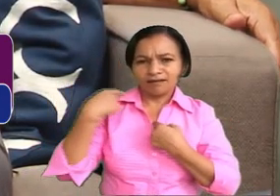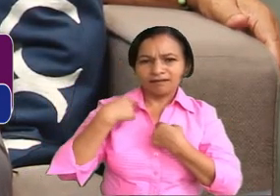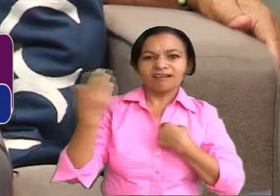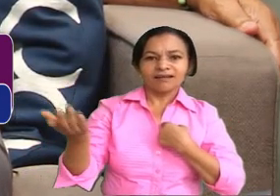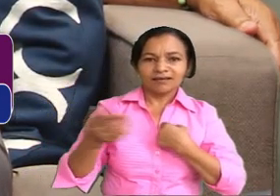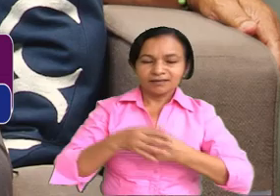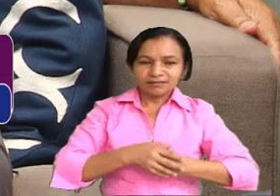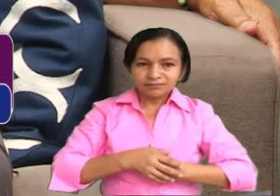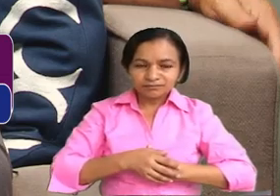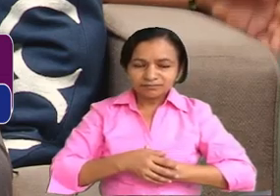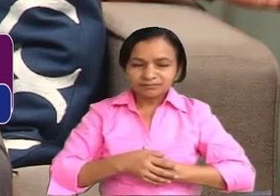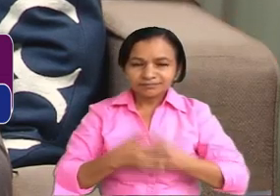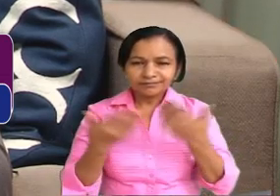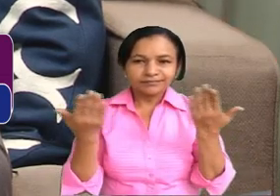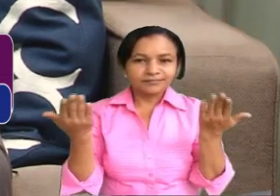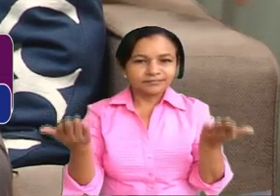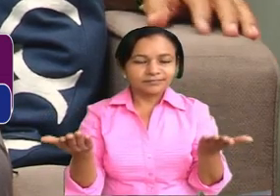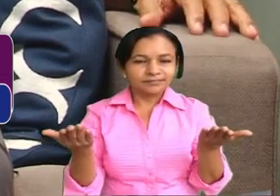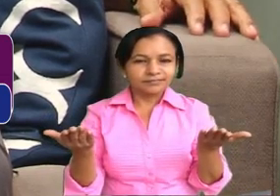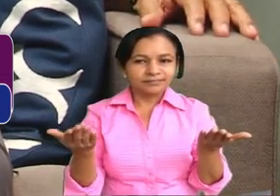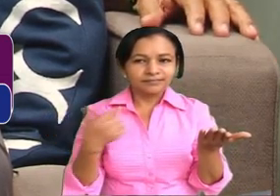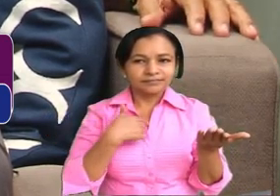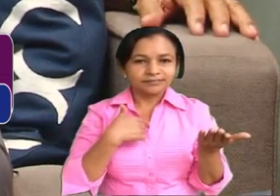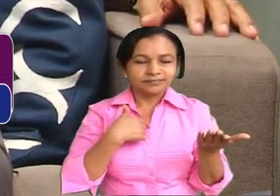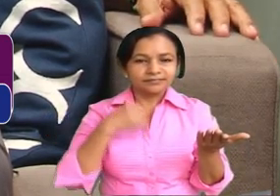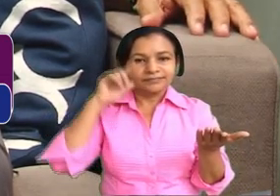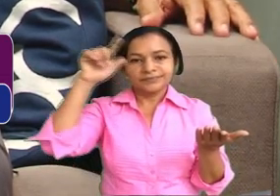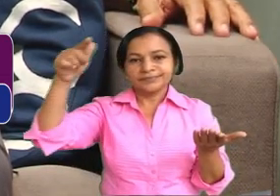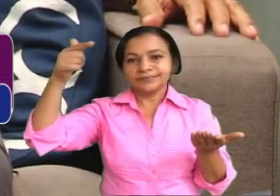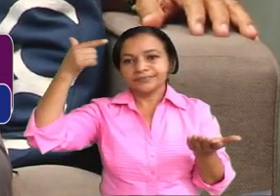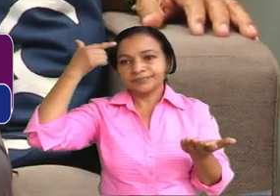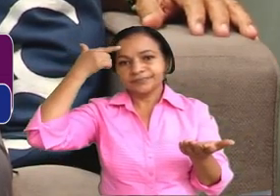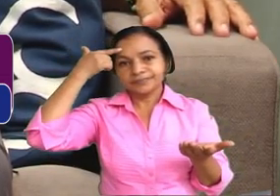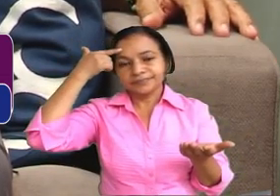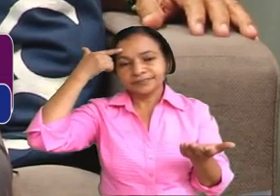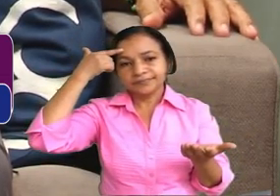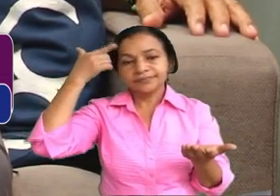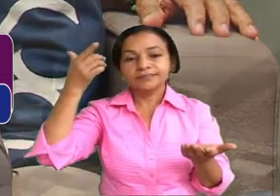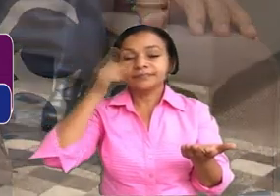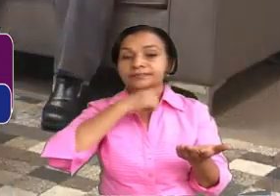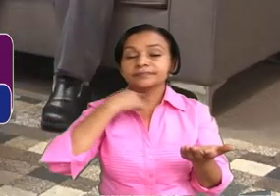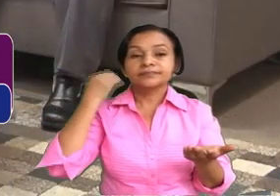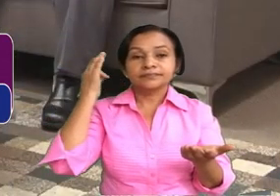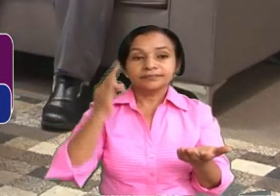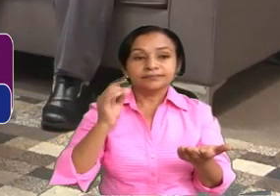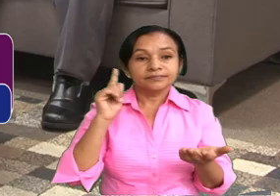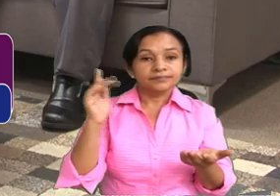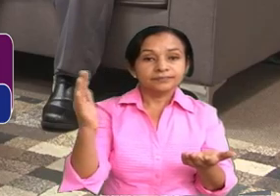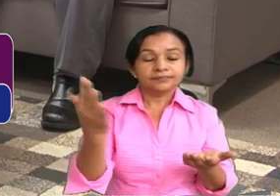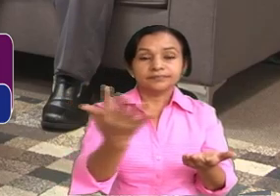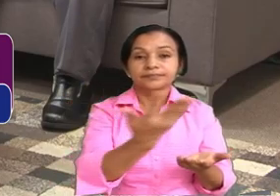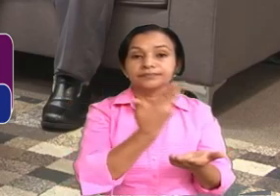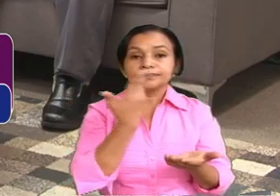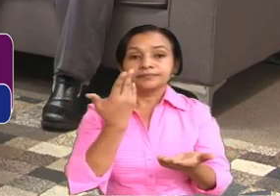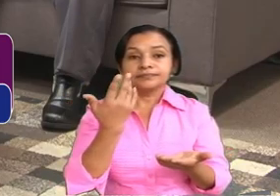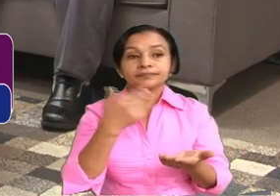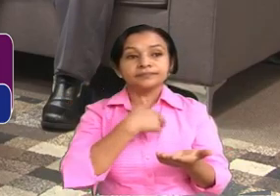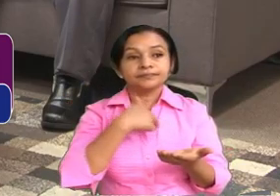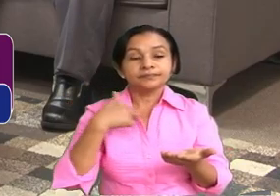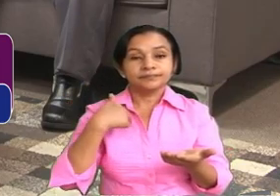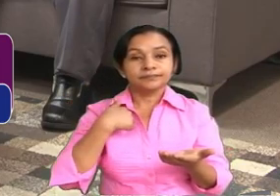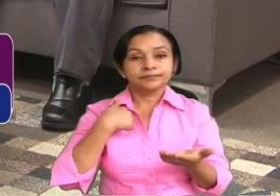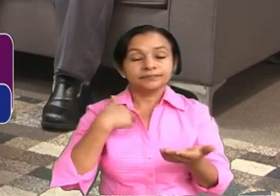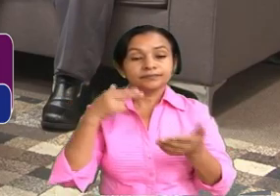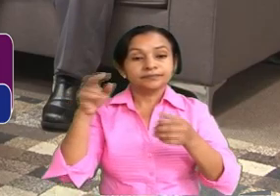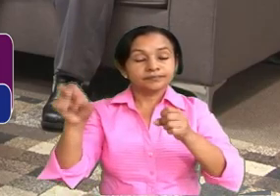¿Por qué? Y yo creo que el gobierno, consciente de todo eso, está preparando a